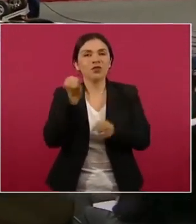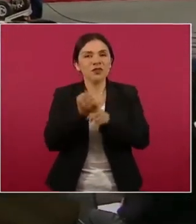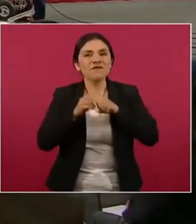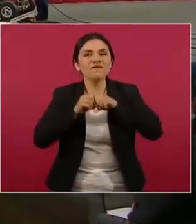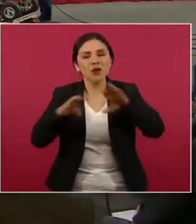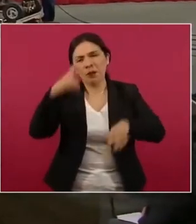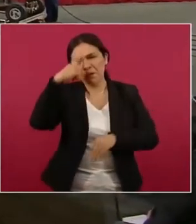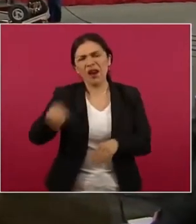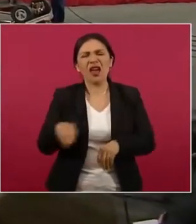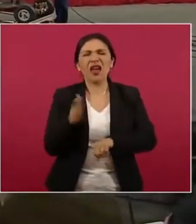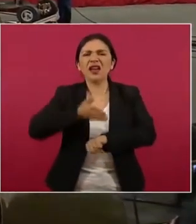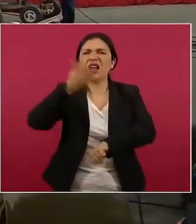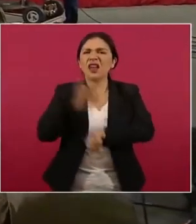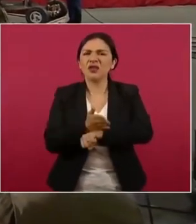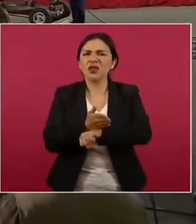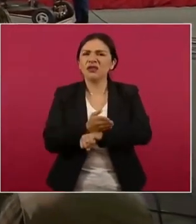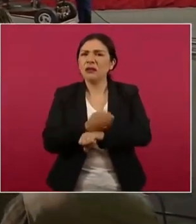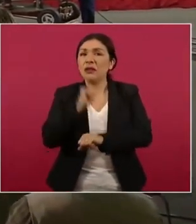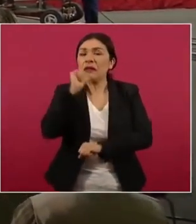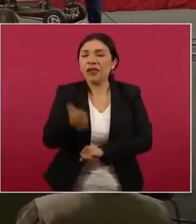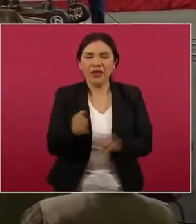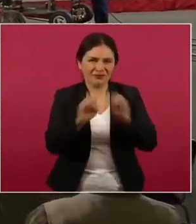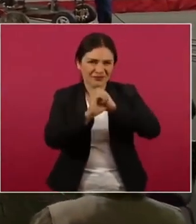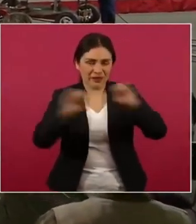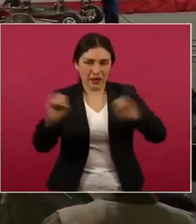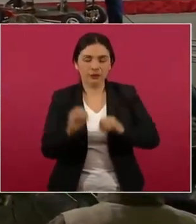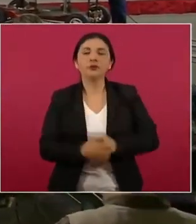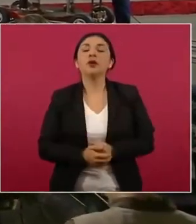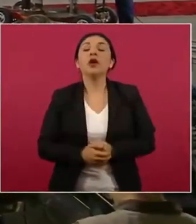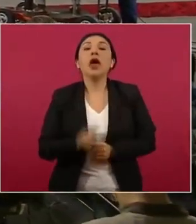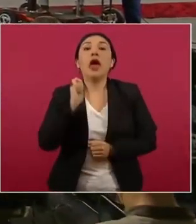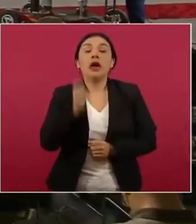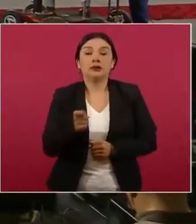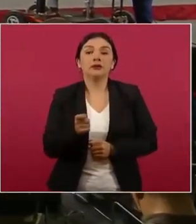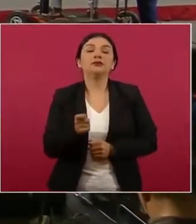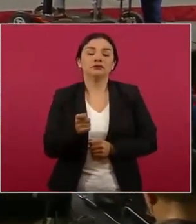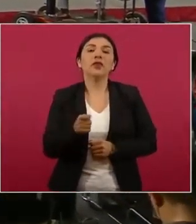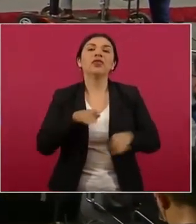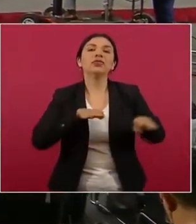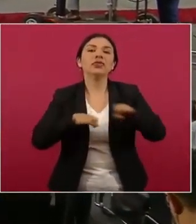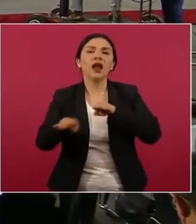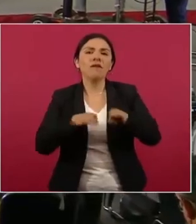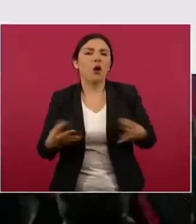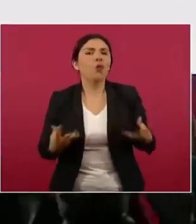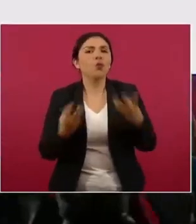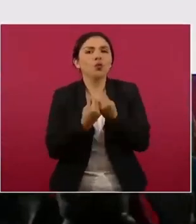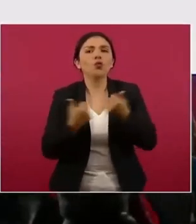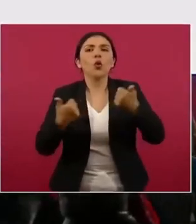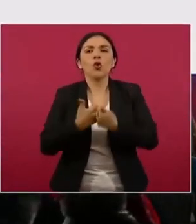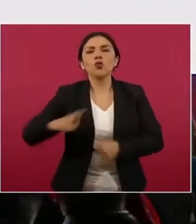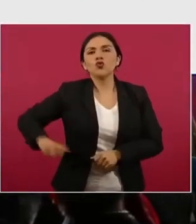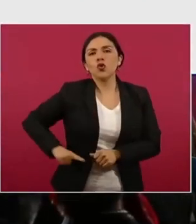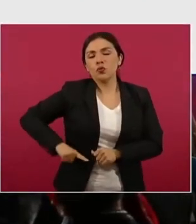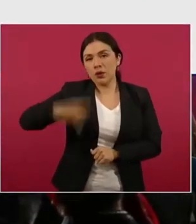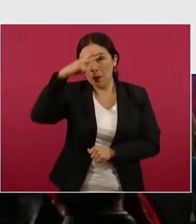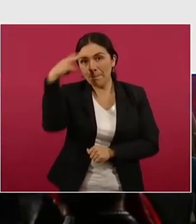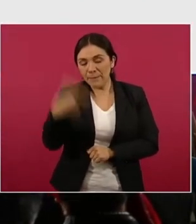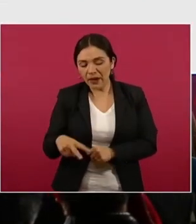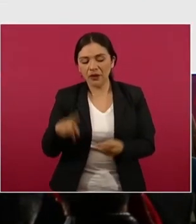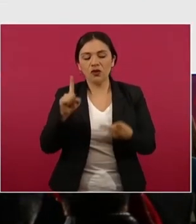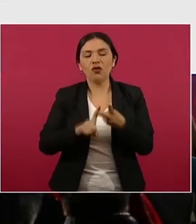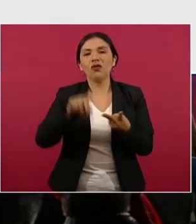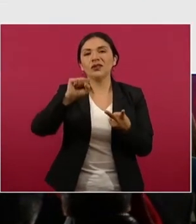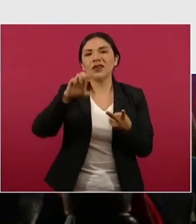Crimen Sin Castigo, que es un trabajo coordinado del Gobierno de México, Secretaría de Defensa,